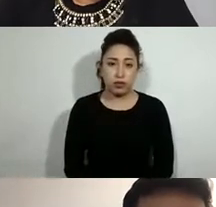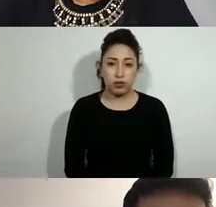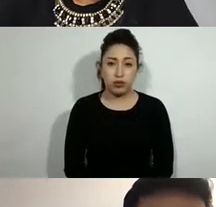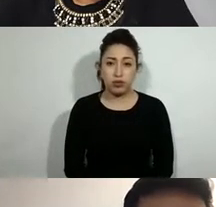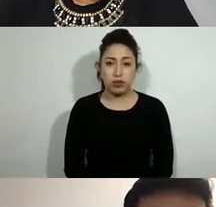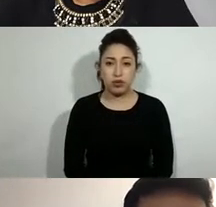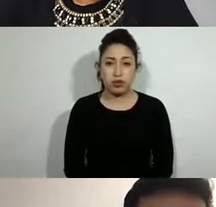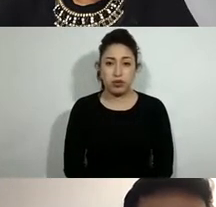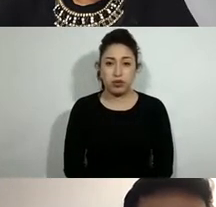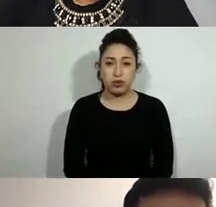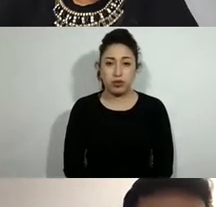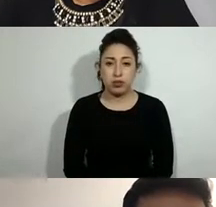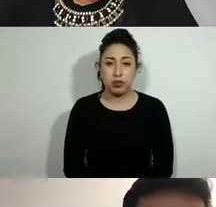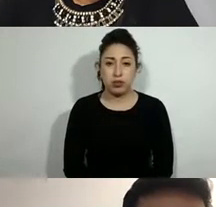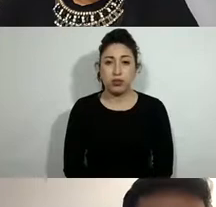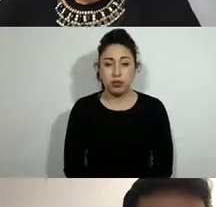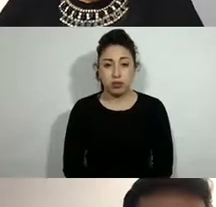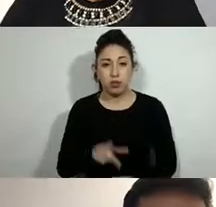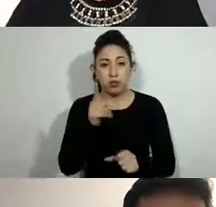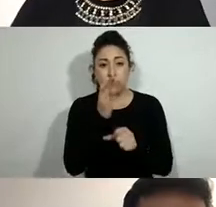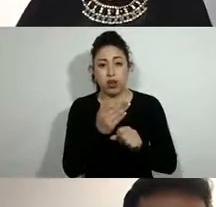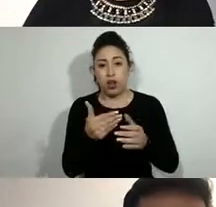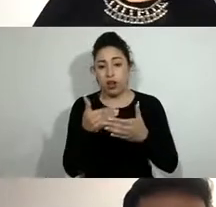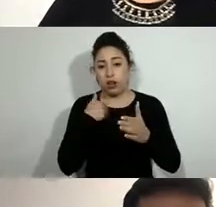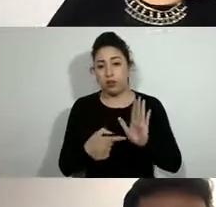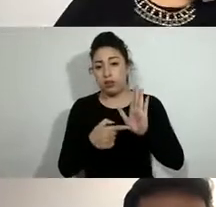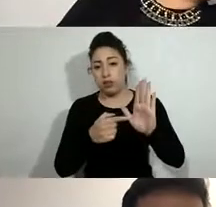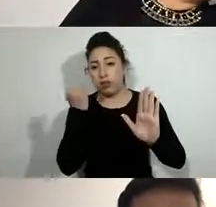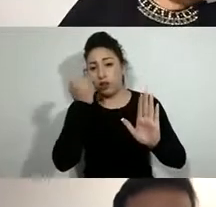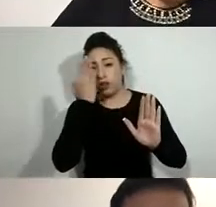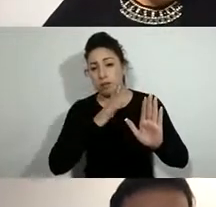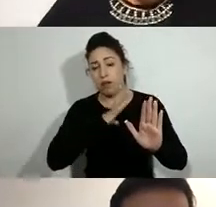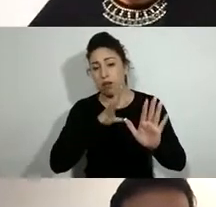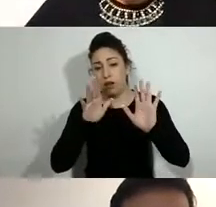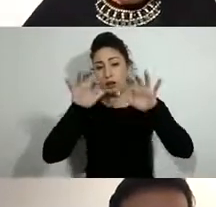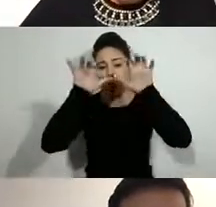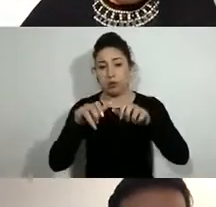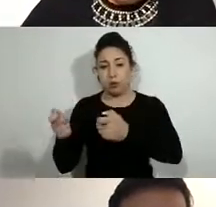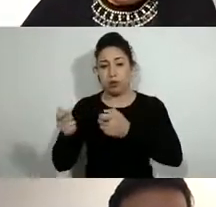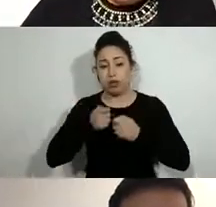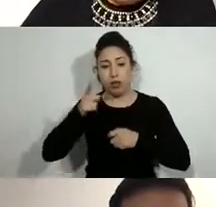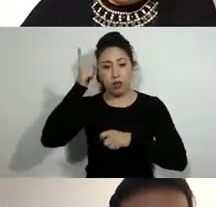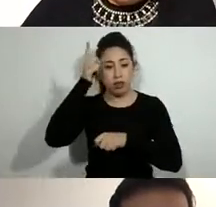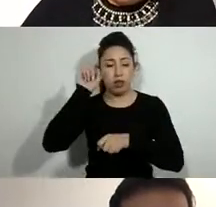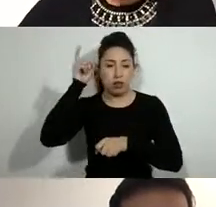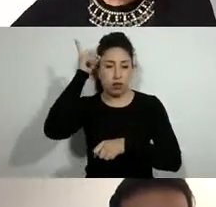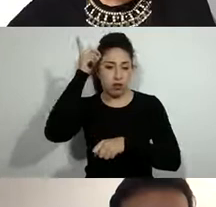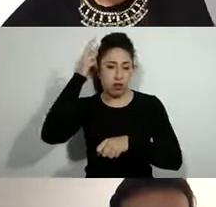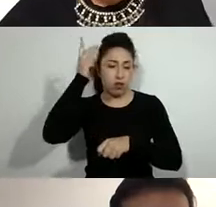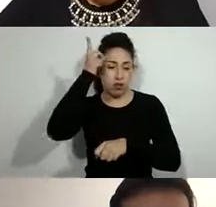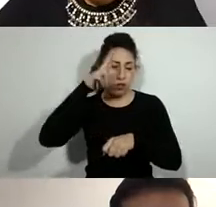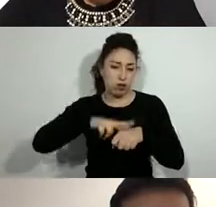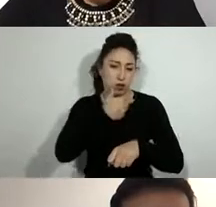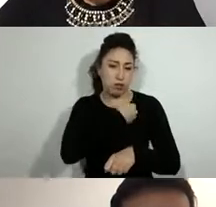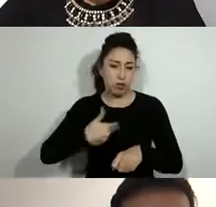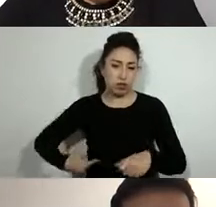Esta comisión, como ustedes vieron, cuenta con el oficio de la presidencia, está debidamente